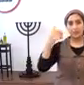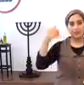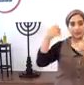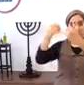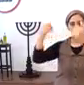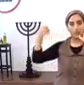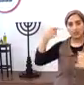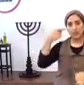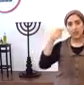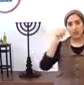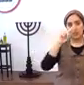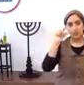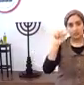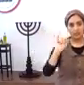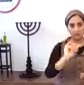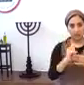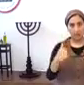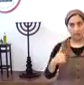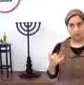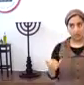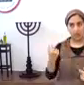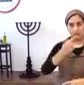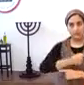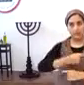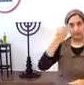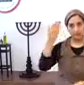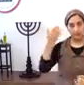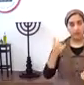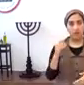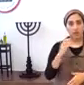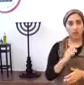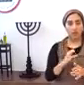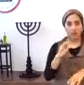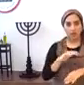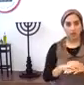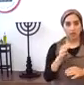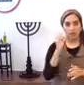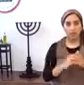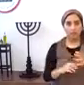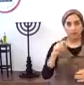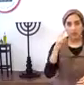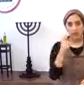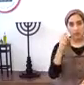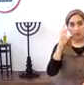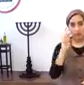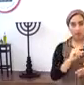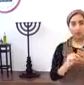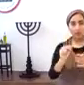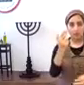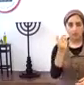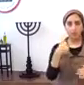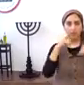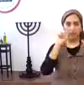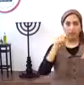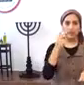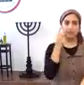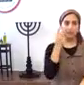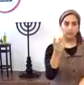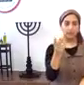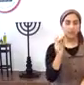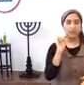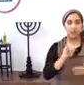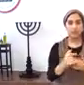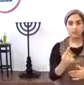La franja de Gaza que hay actualmente. Ahora, en el 26.13 podemos ver esto.